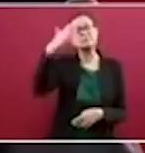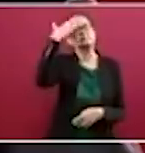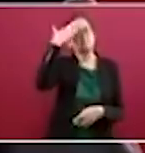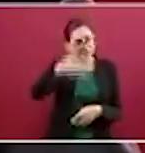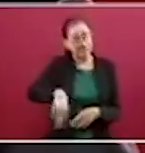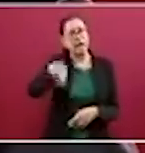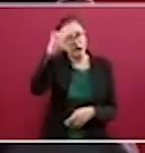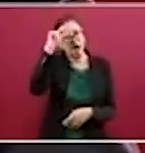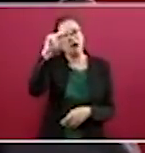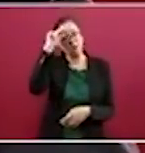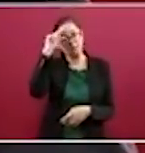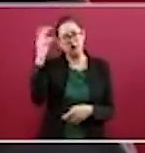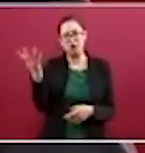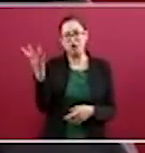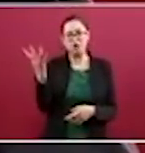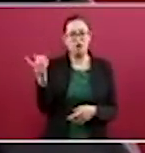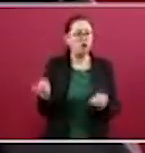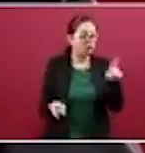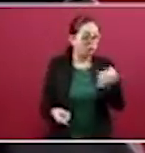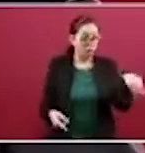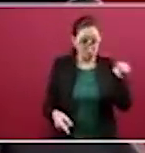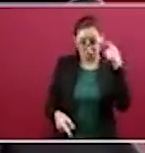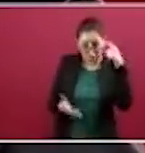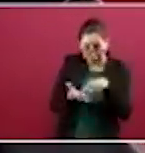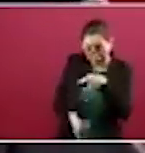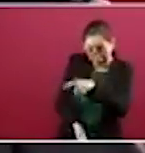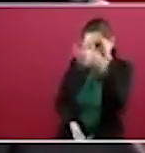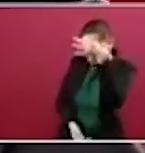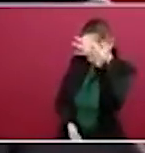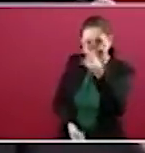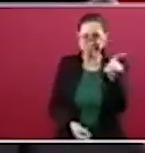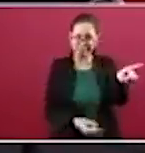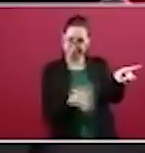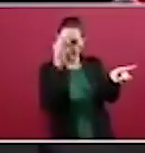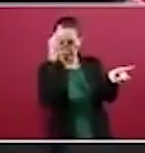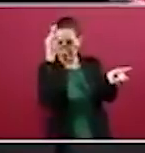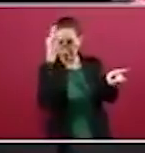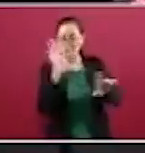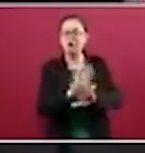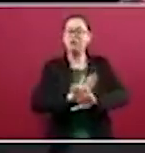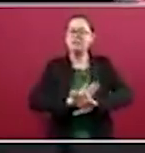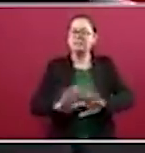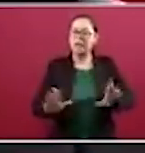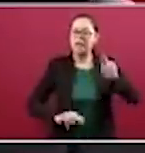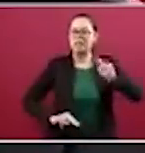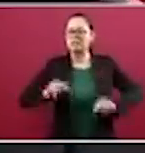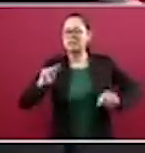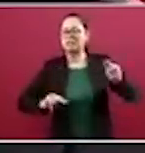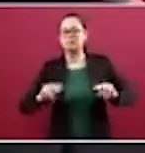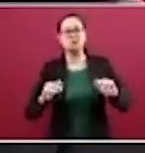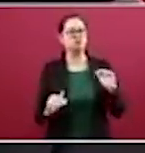el pueblo no es tonto, tonto es el que piensa que el pueblo es tonto. Y ya que se acabe el elitismo, ya nada más